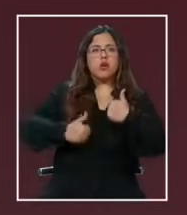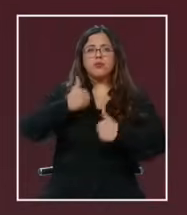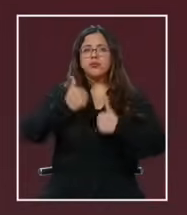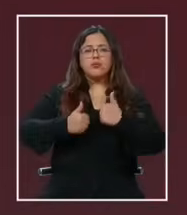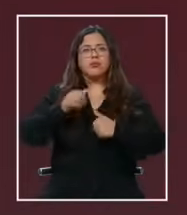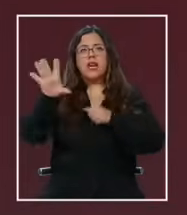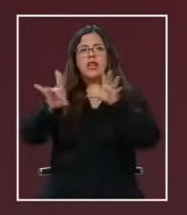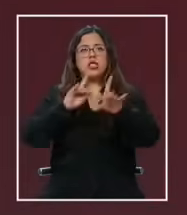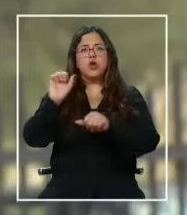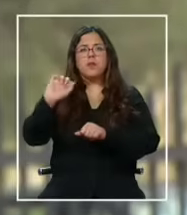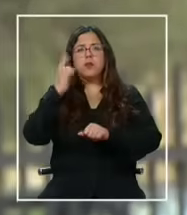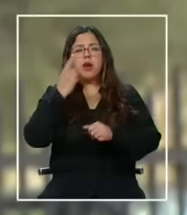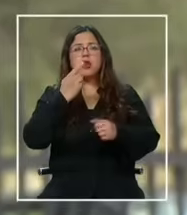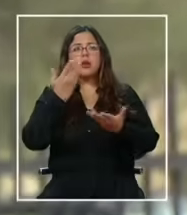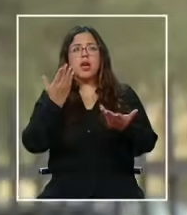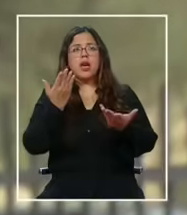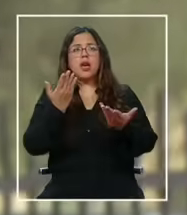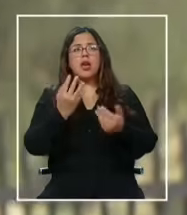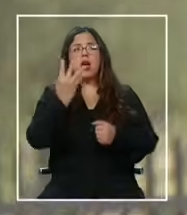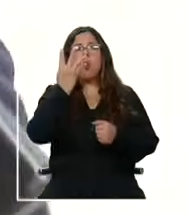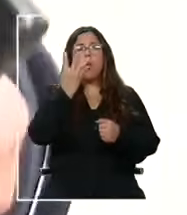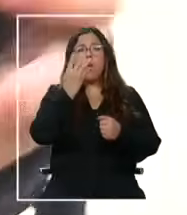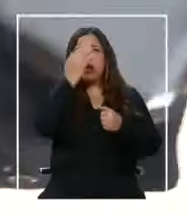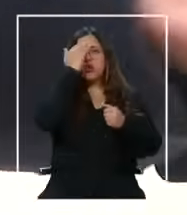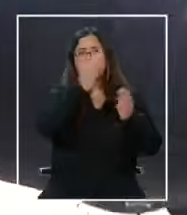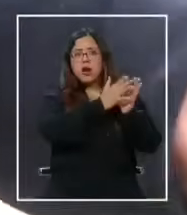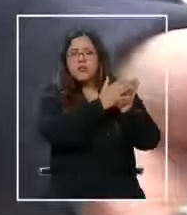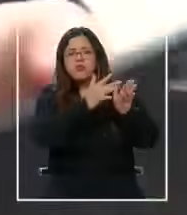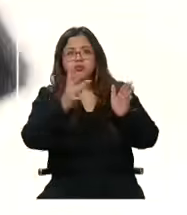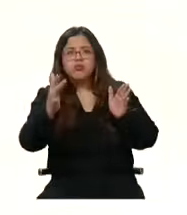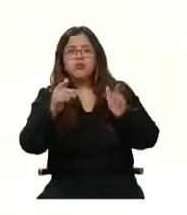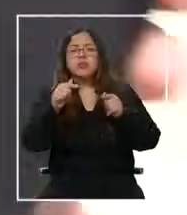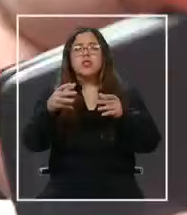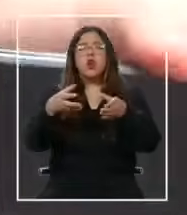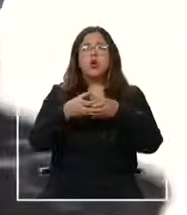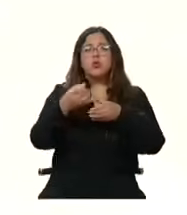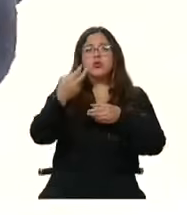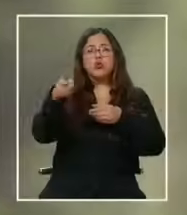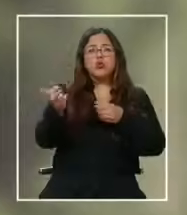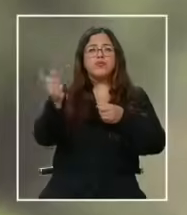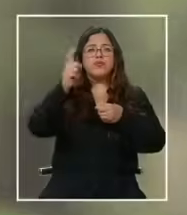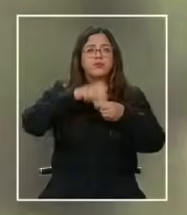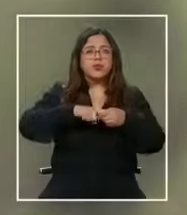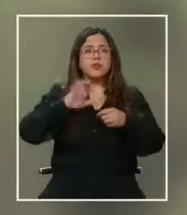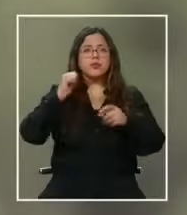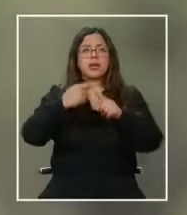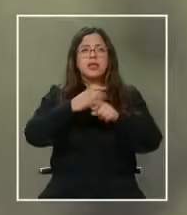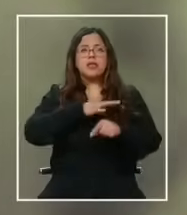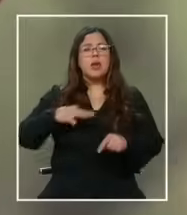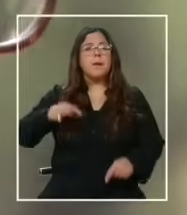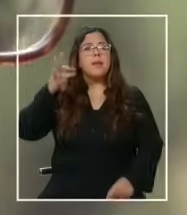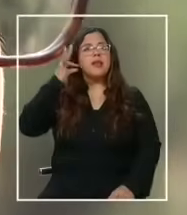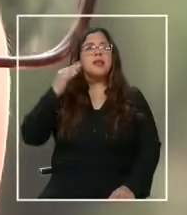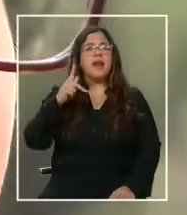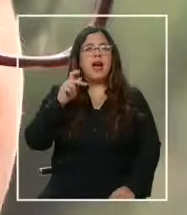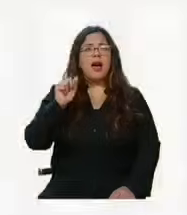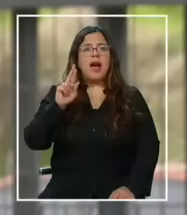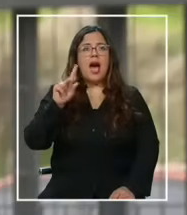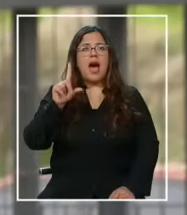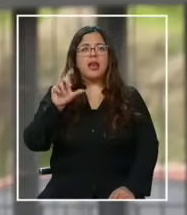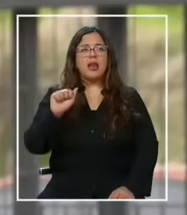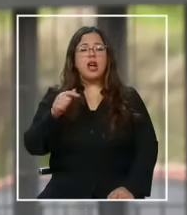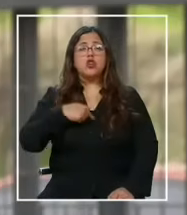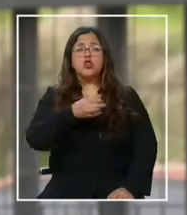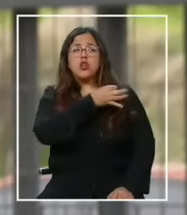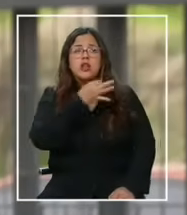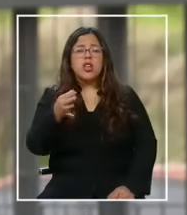elección primaria que se desarrollará en solo 4 días en la que su sector inscribió candidatos como la exministra Carla rubilar yo le dije